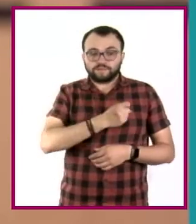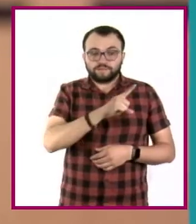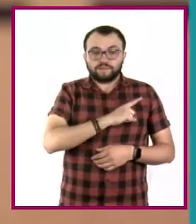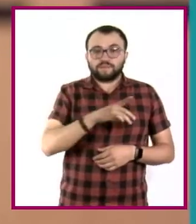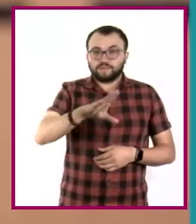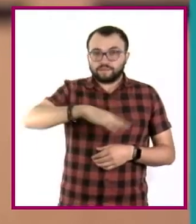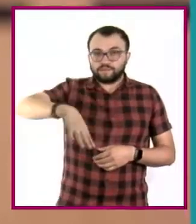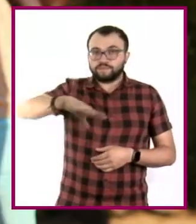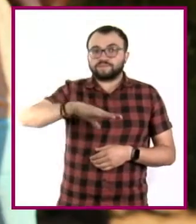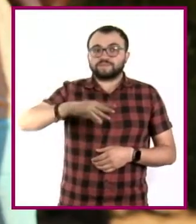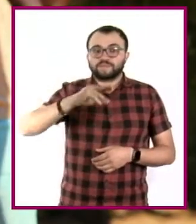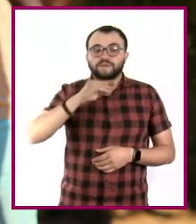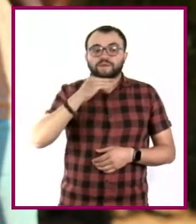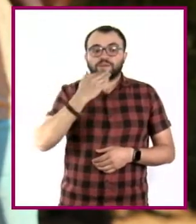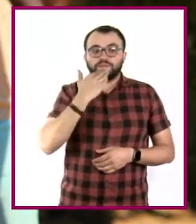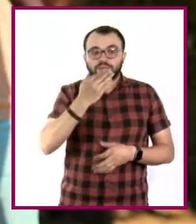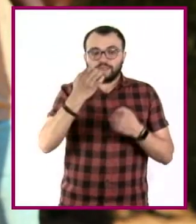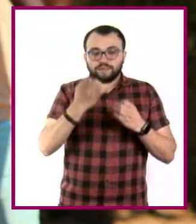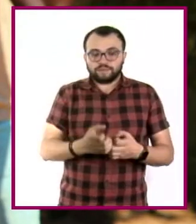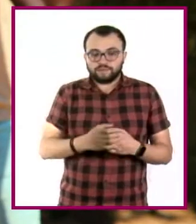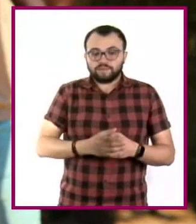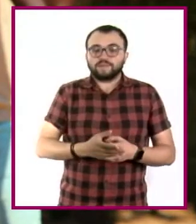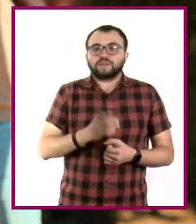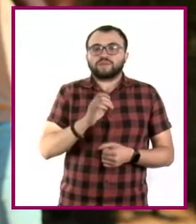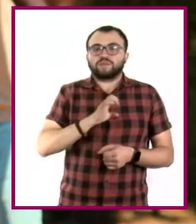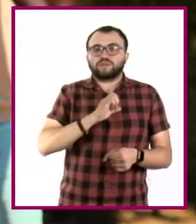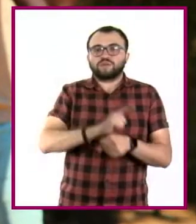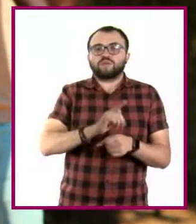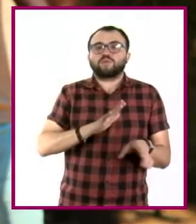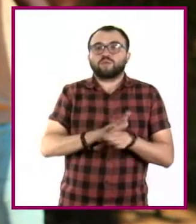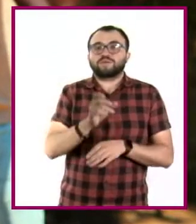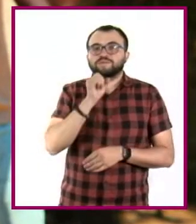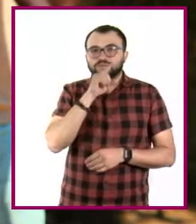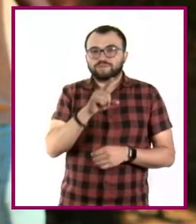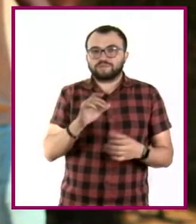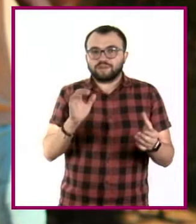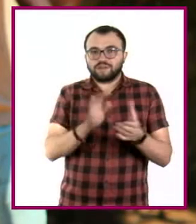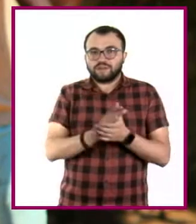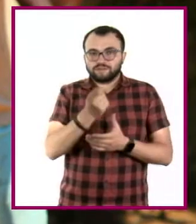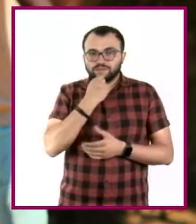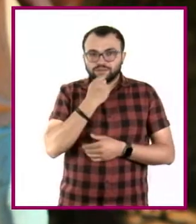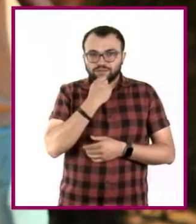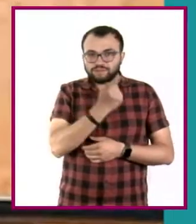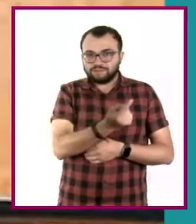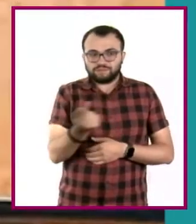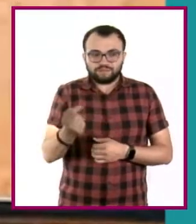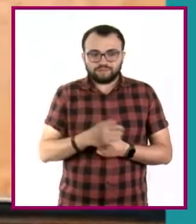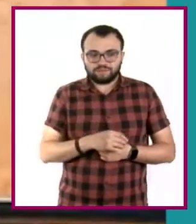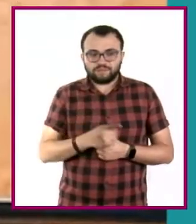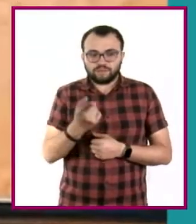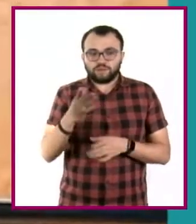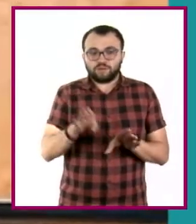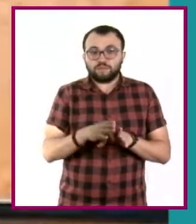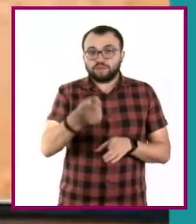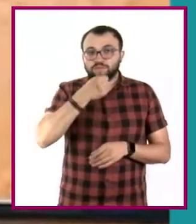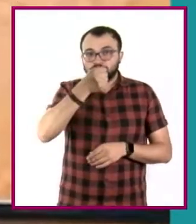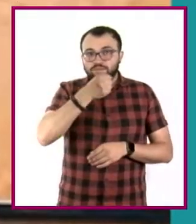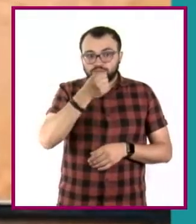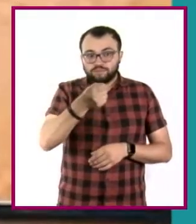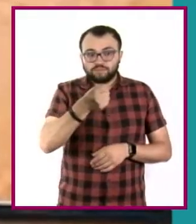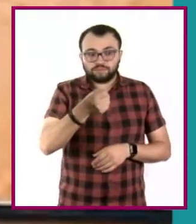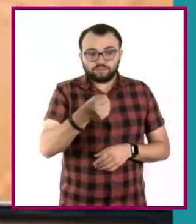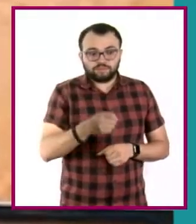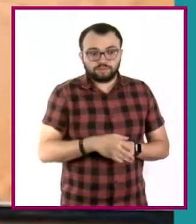de las personas jóvenes, especialmente contra el matrimonio infantil, por medio de sus funciones como reportera y periodista